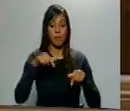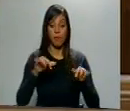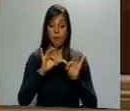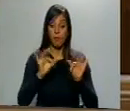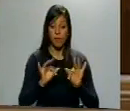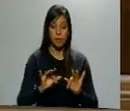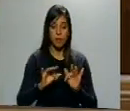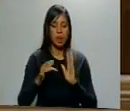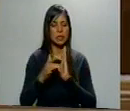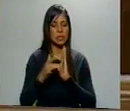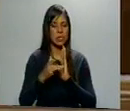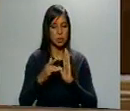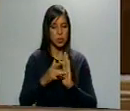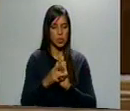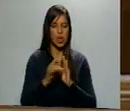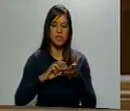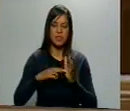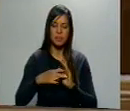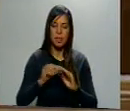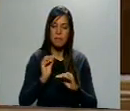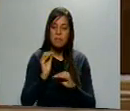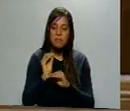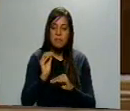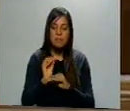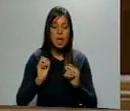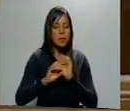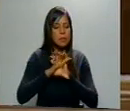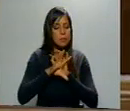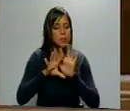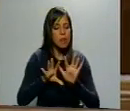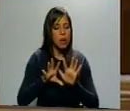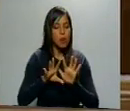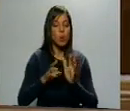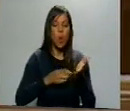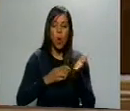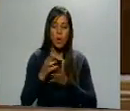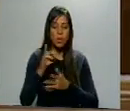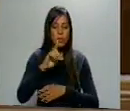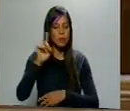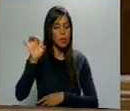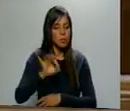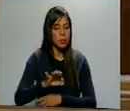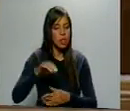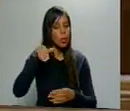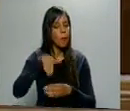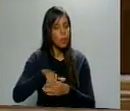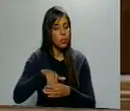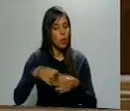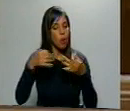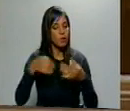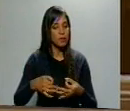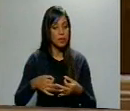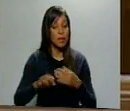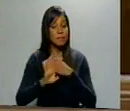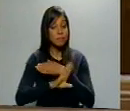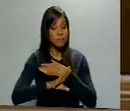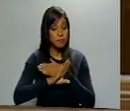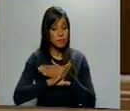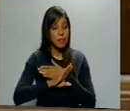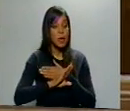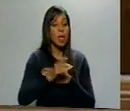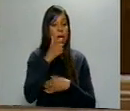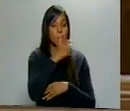aspecto tecnológico de blindaje, de transparencia y de seguridad del voto, preserva principalmente la inclusión de